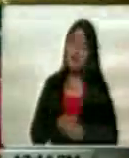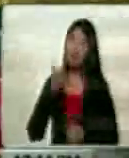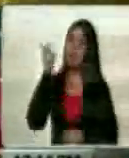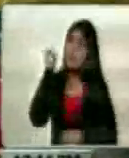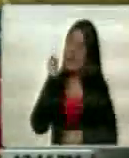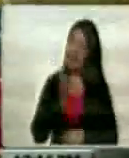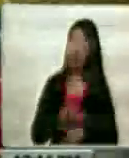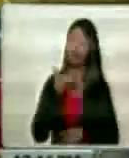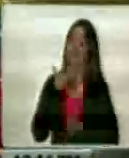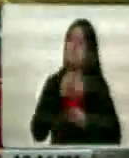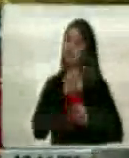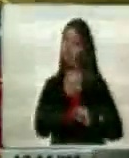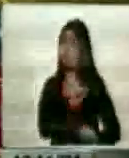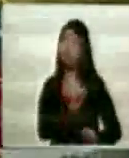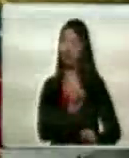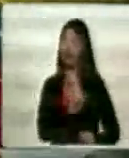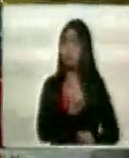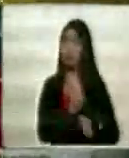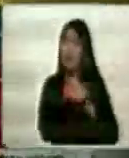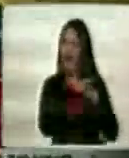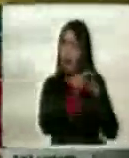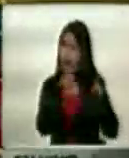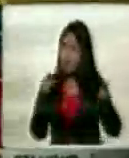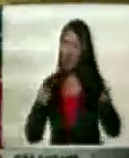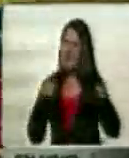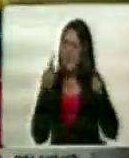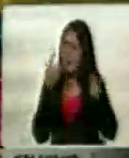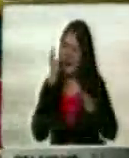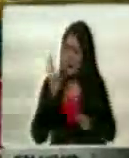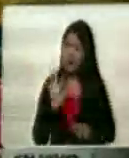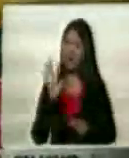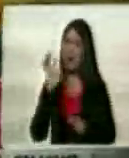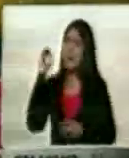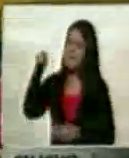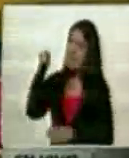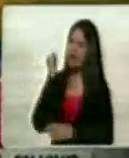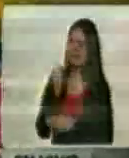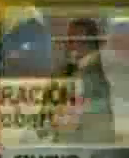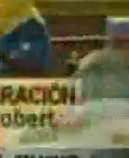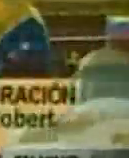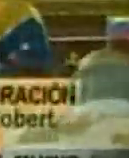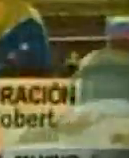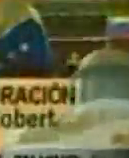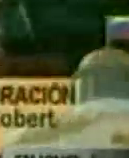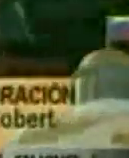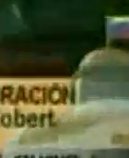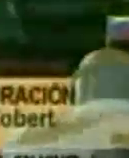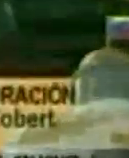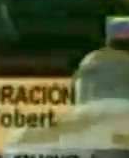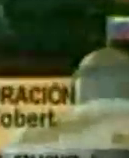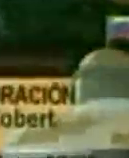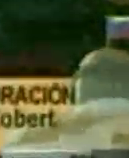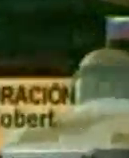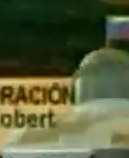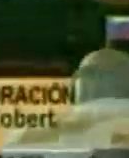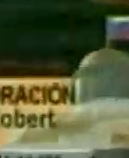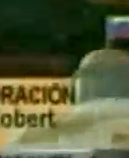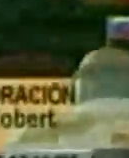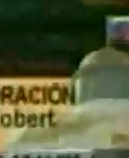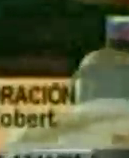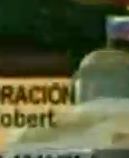debemos rechazar a quienes creen que matando la vida matan las ideas.